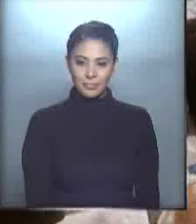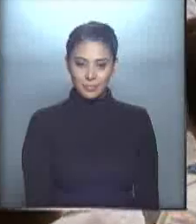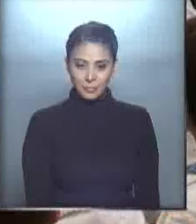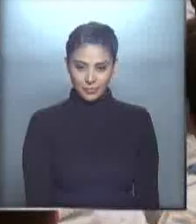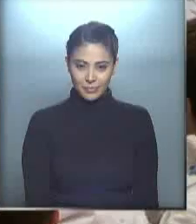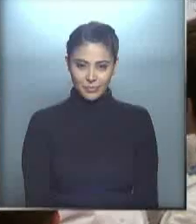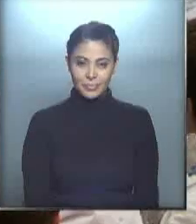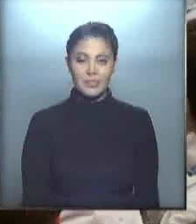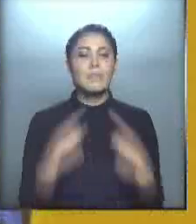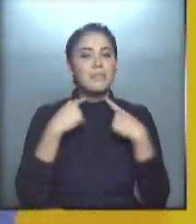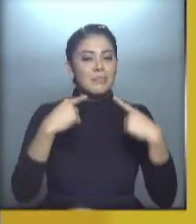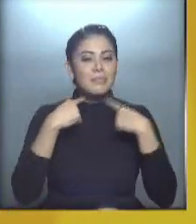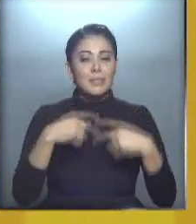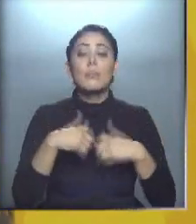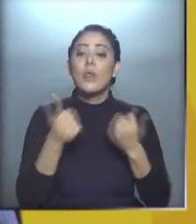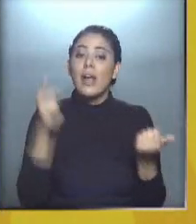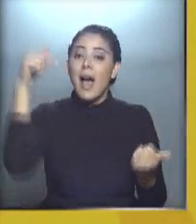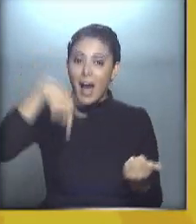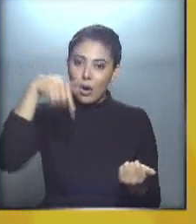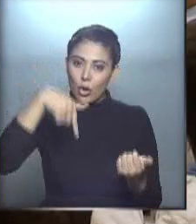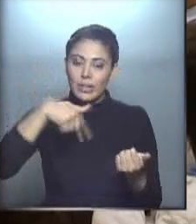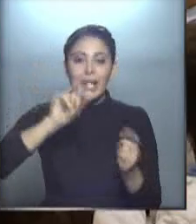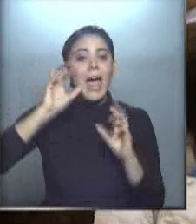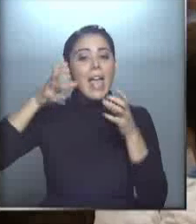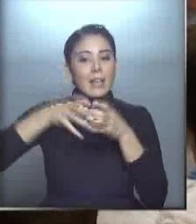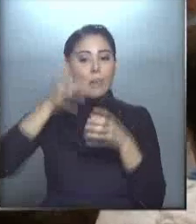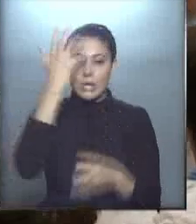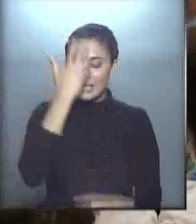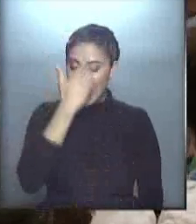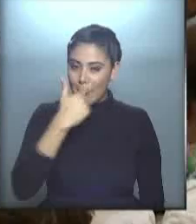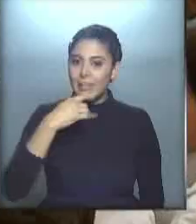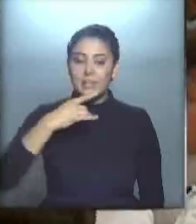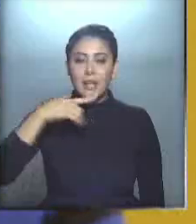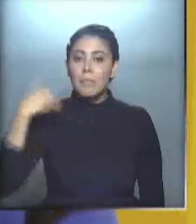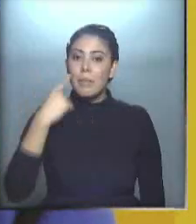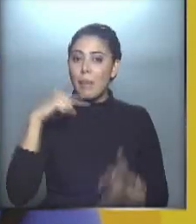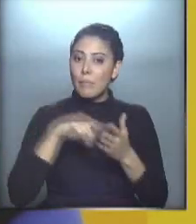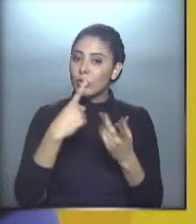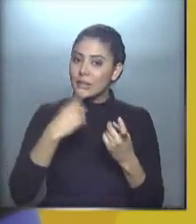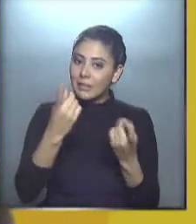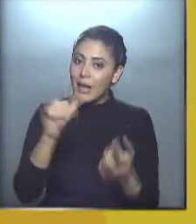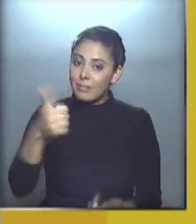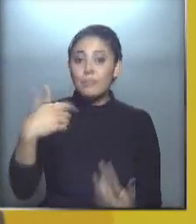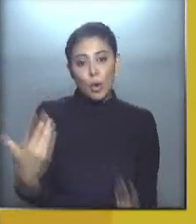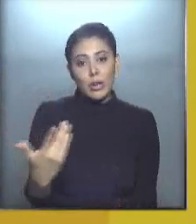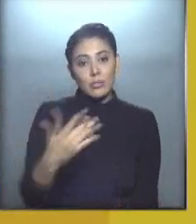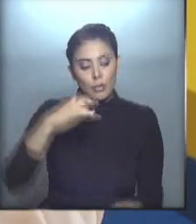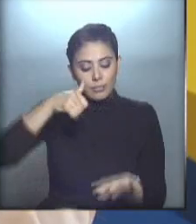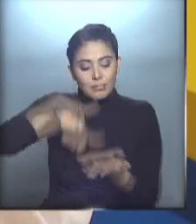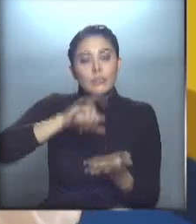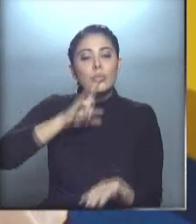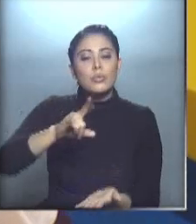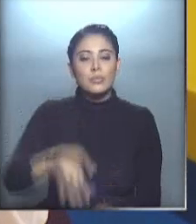¡Samba! ¡Samba! Bueno, ahora es el momento de que el equipo San Martín consiga su primer punto. Y por eso, ¡aprieta el